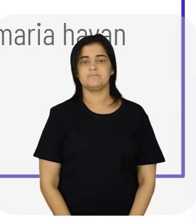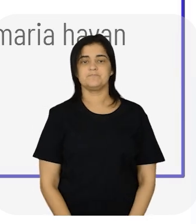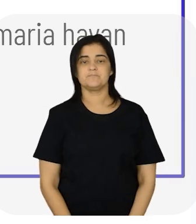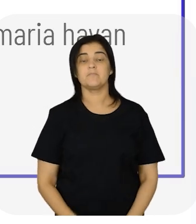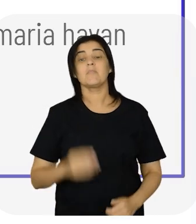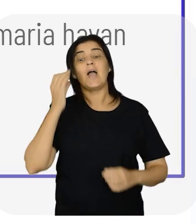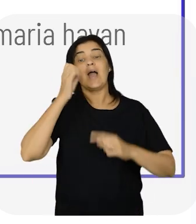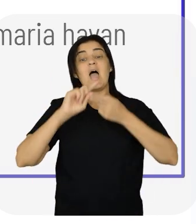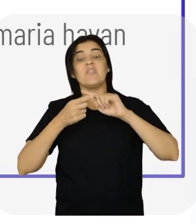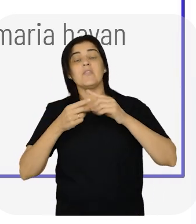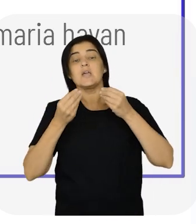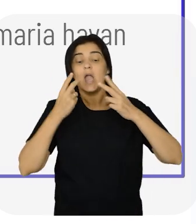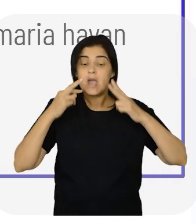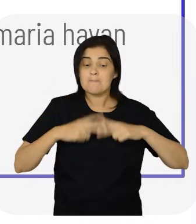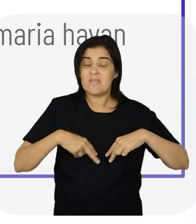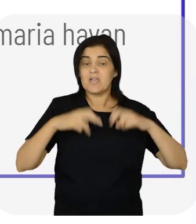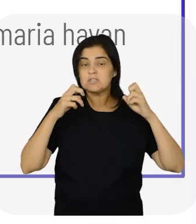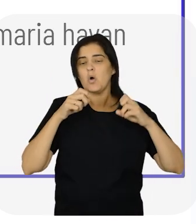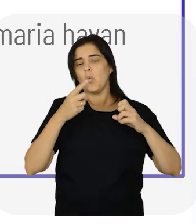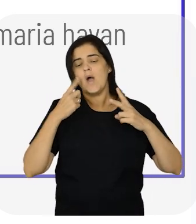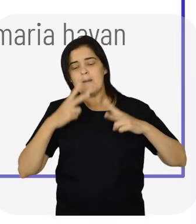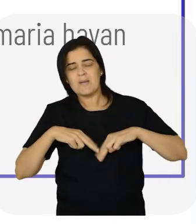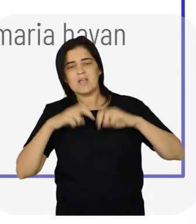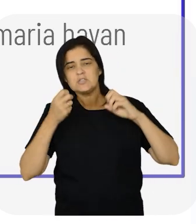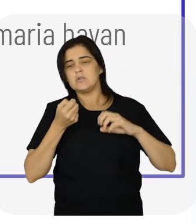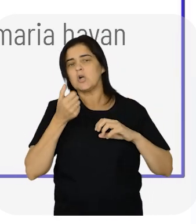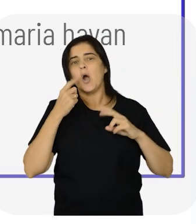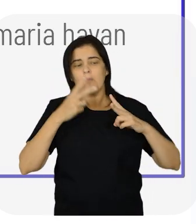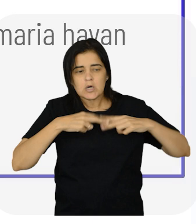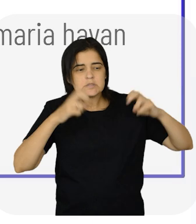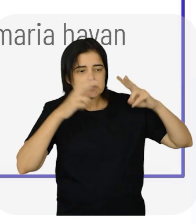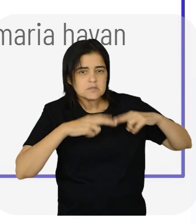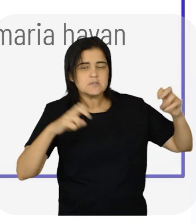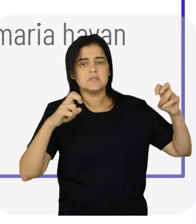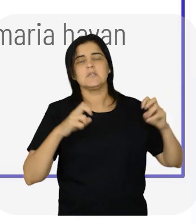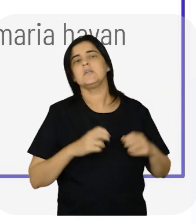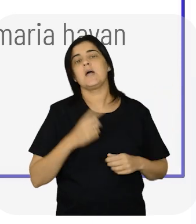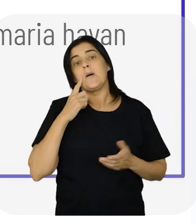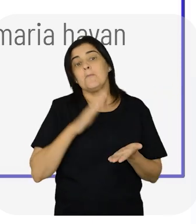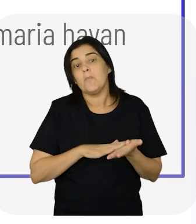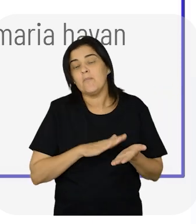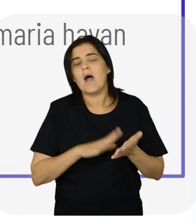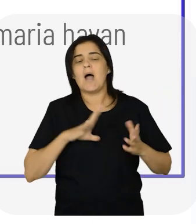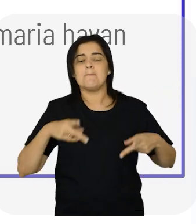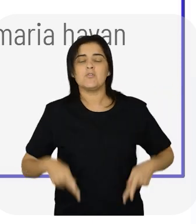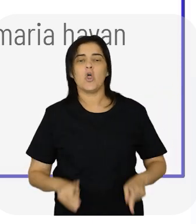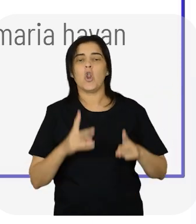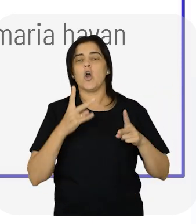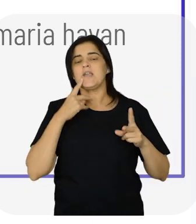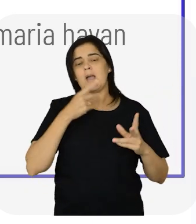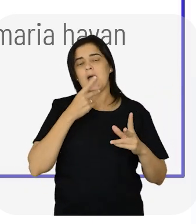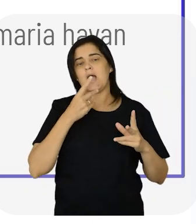Las estrategias de investigación, esta es una investigación de tipo exploratorio, tiene una metodología mixta, es